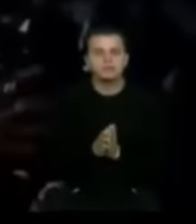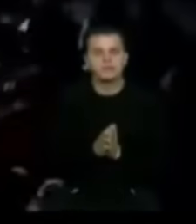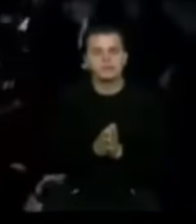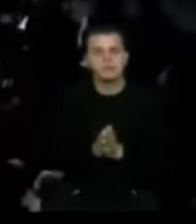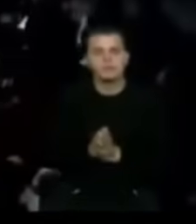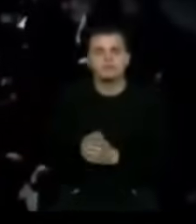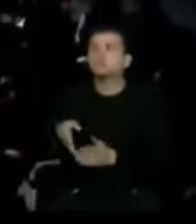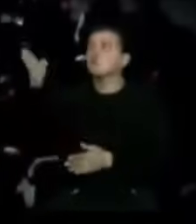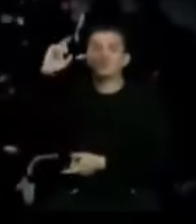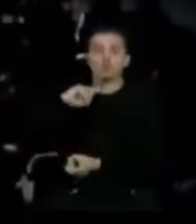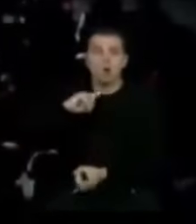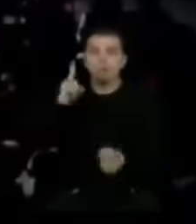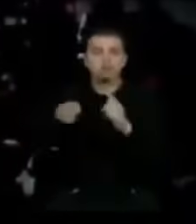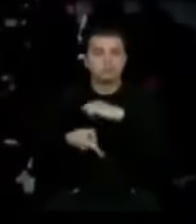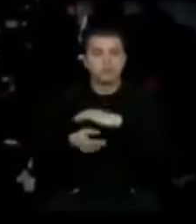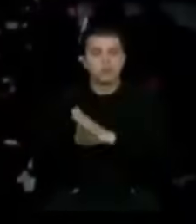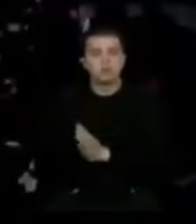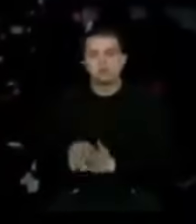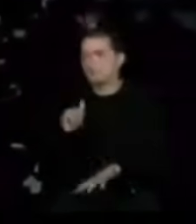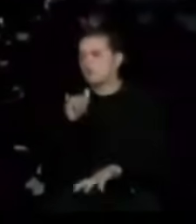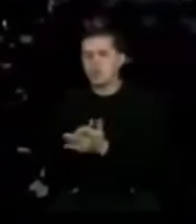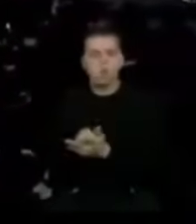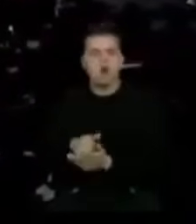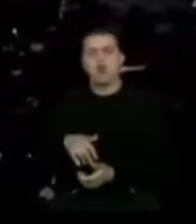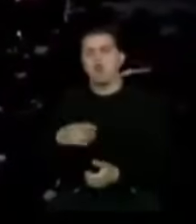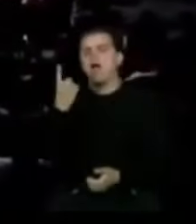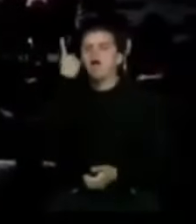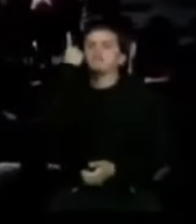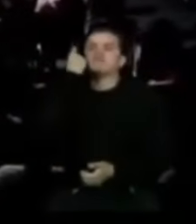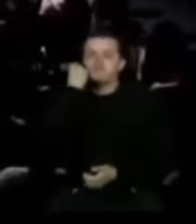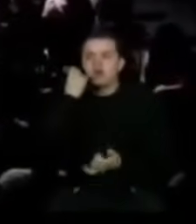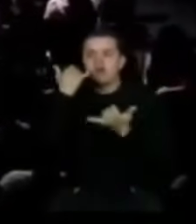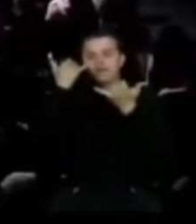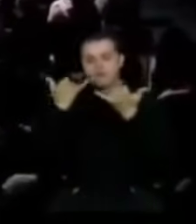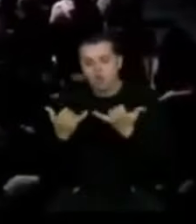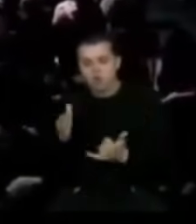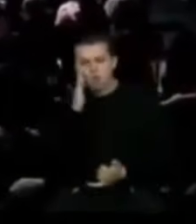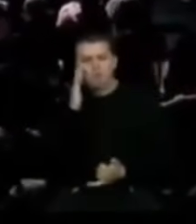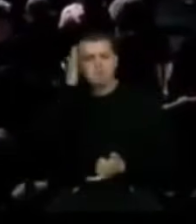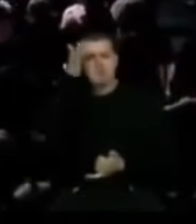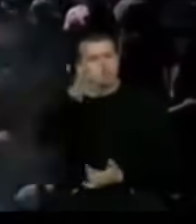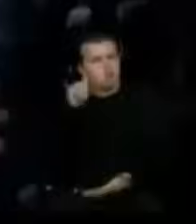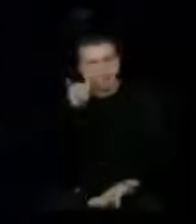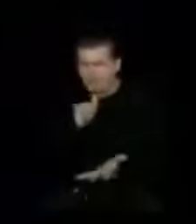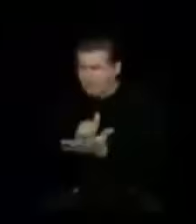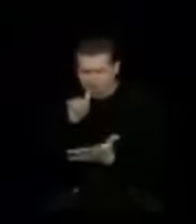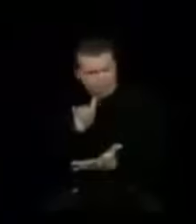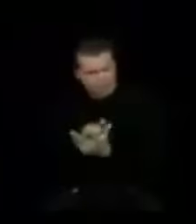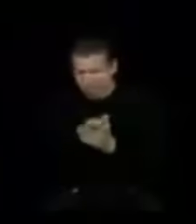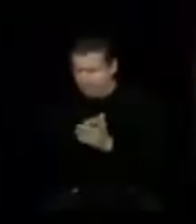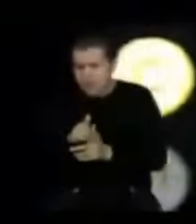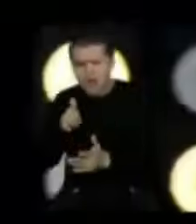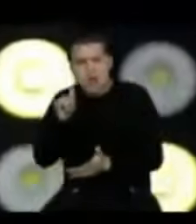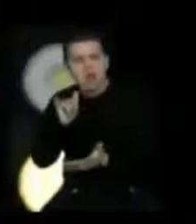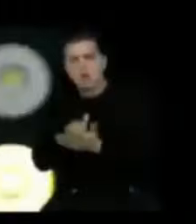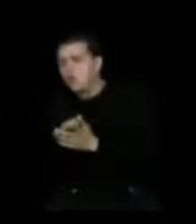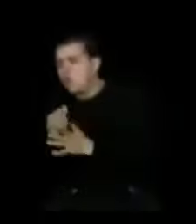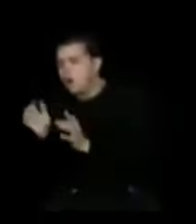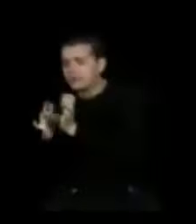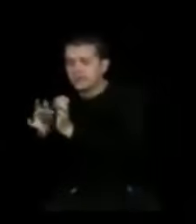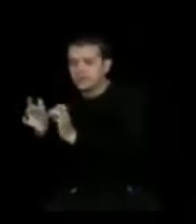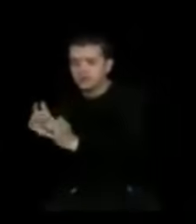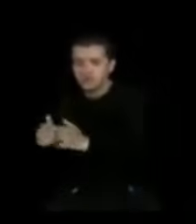Él no ha cambiado, el mismo ayer, hoy y por los siglos está aquí. El que caminó junto al mar de